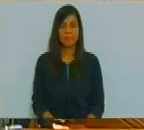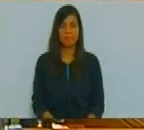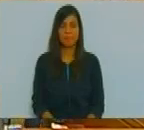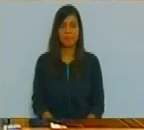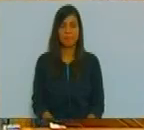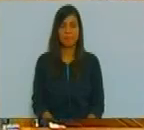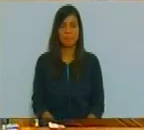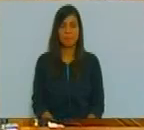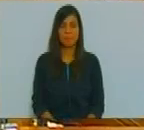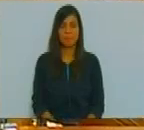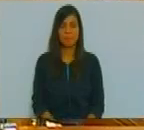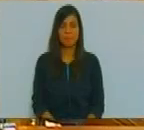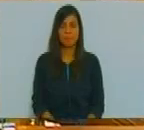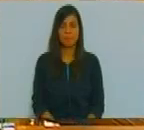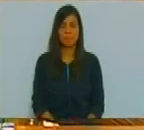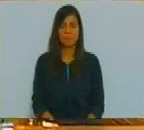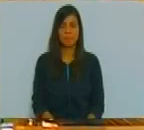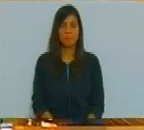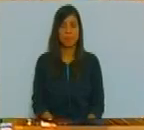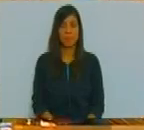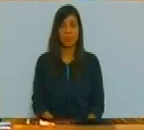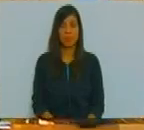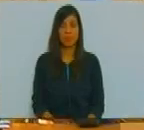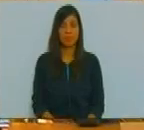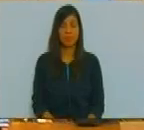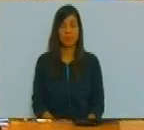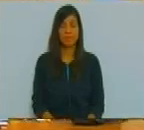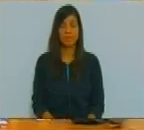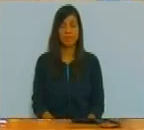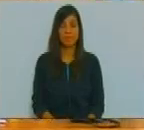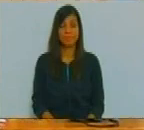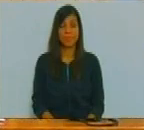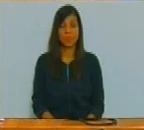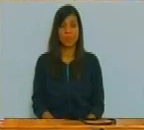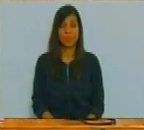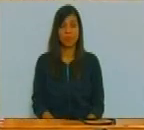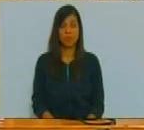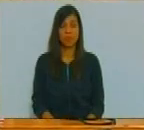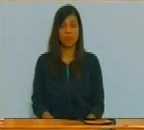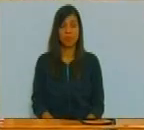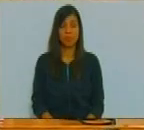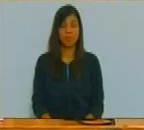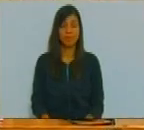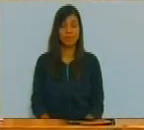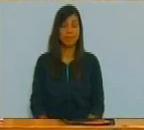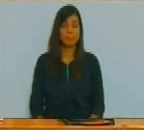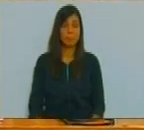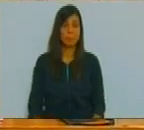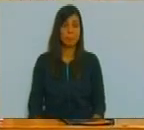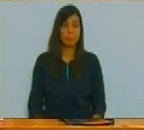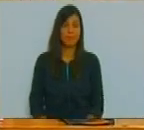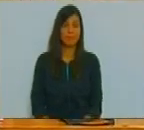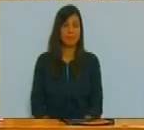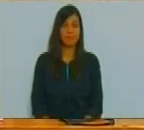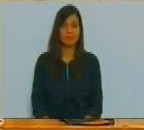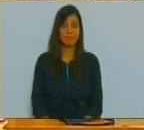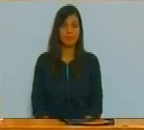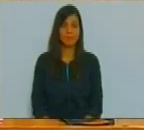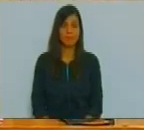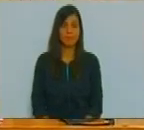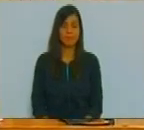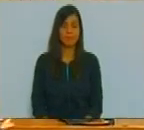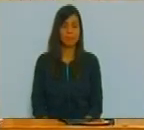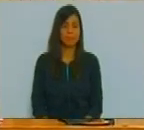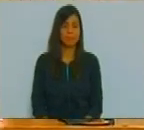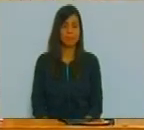patria esto con motivo de cumplirse tres años de vil asesinato de robert serra junto a maría herrera y